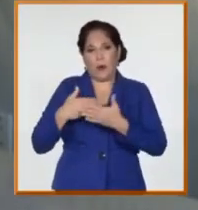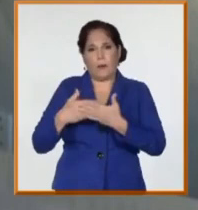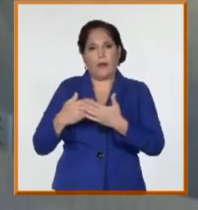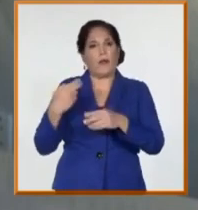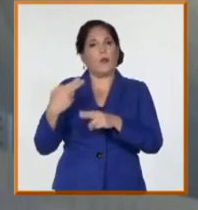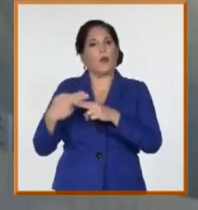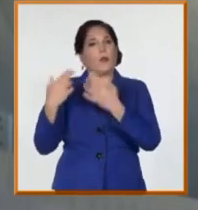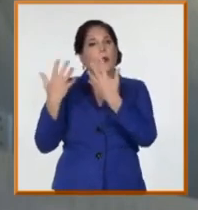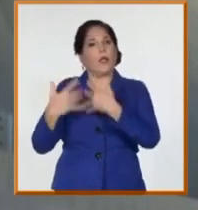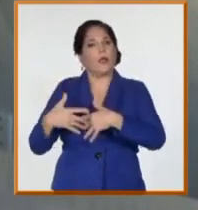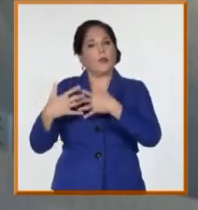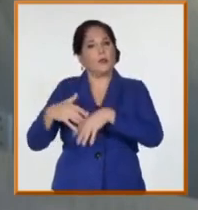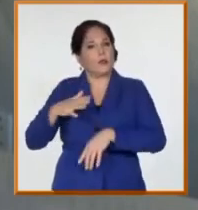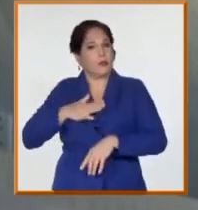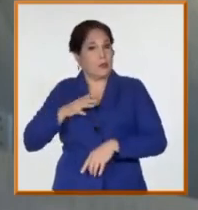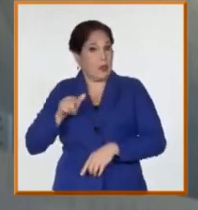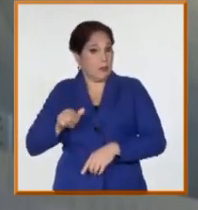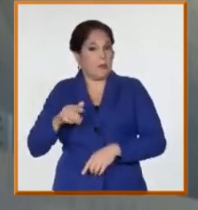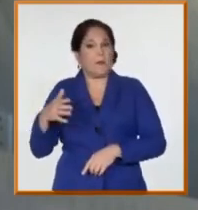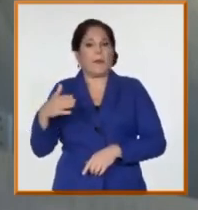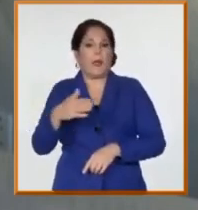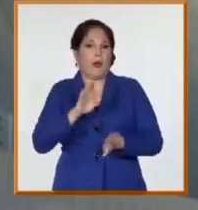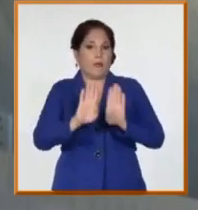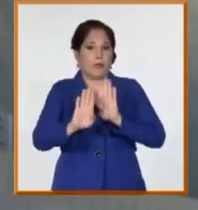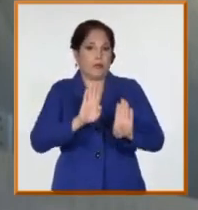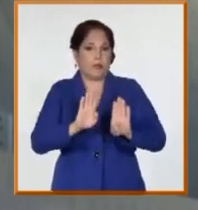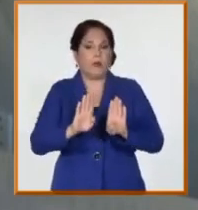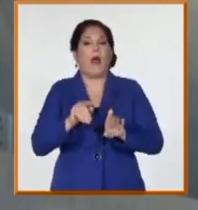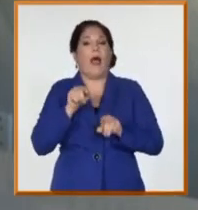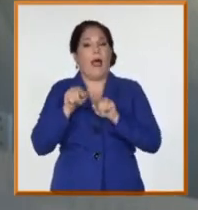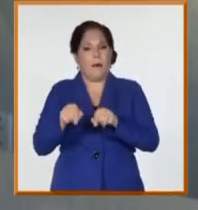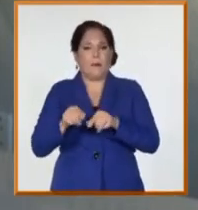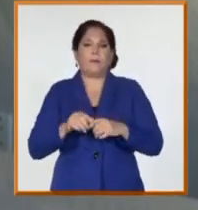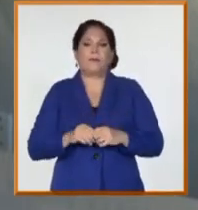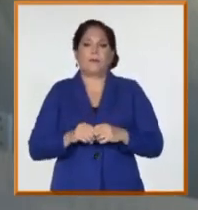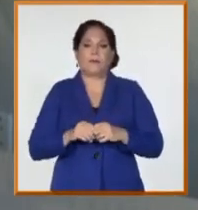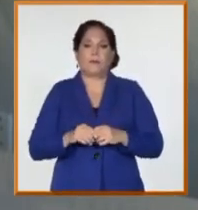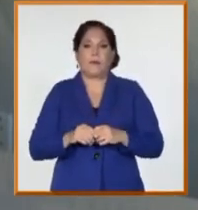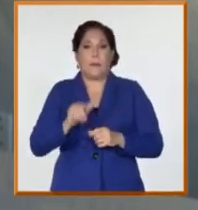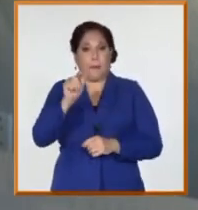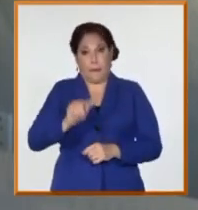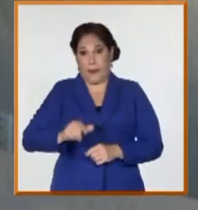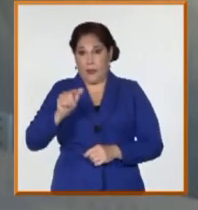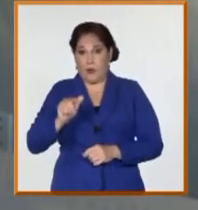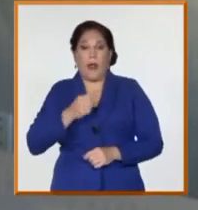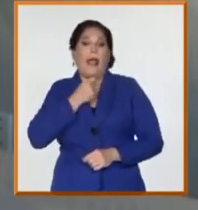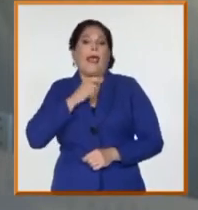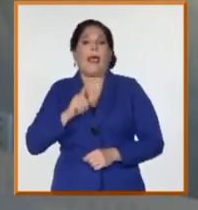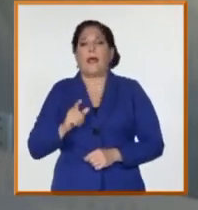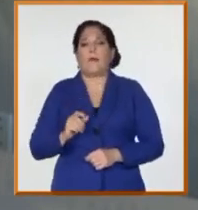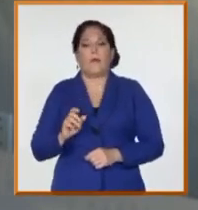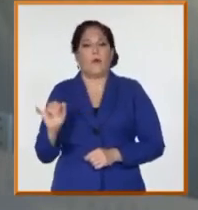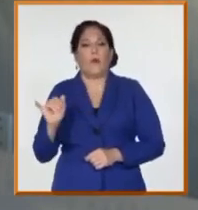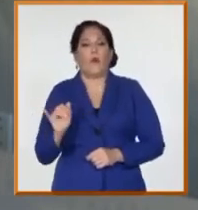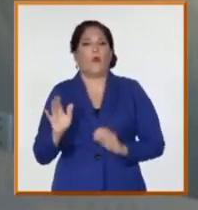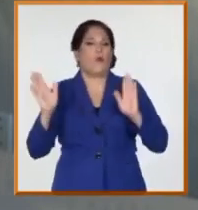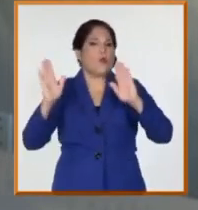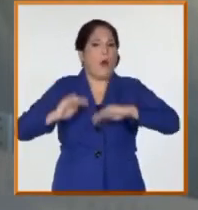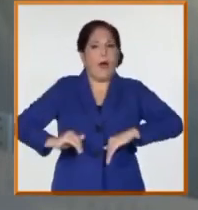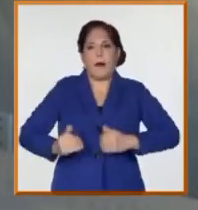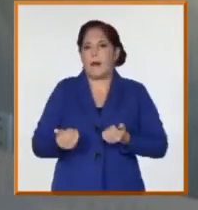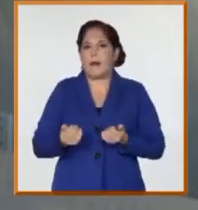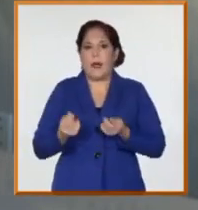aquí en Nuestra Empresa la Pescadería coloma la caja esta donde los clientes si no tienen ya sea